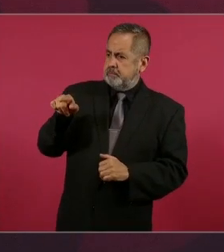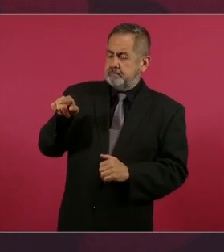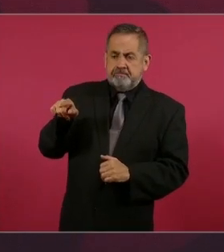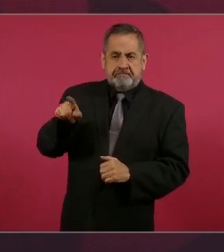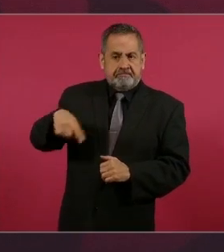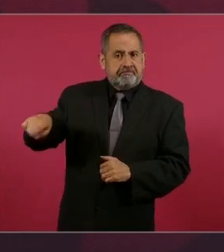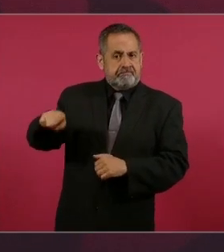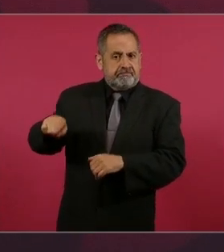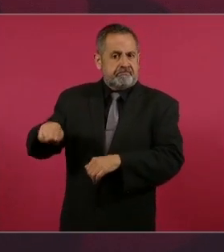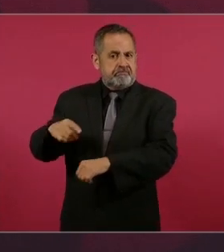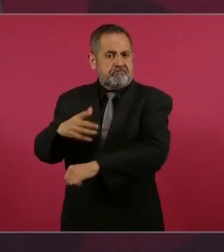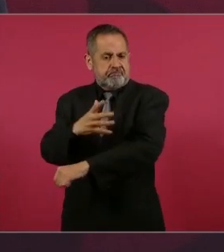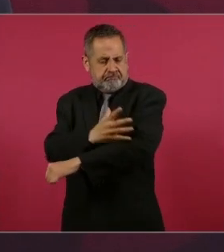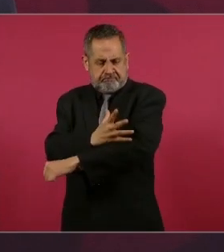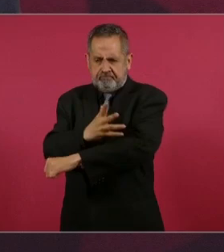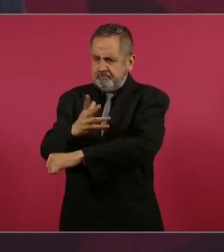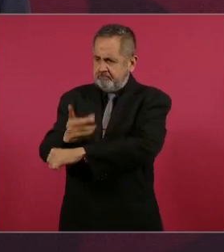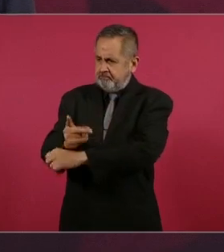honestos,